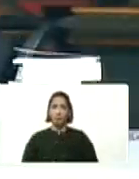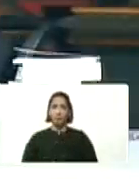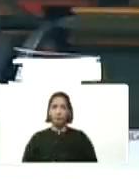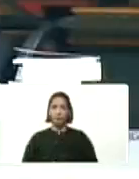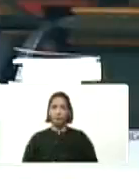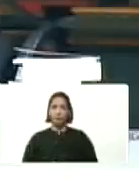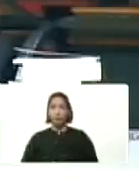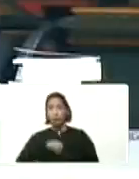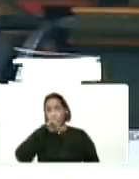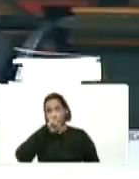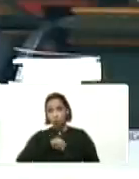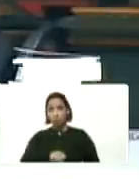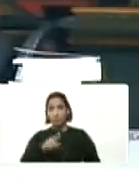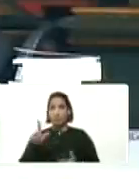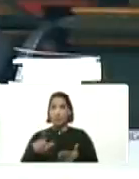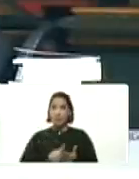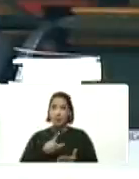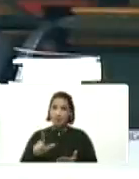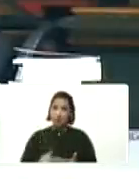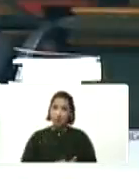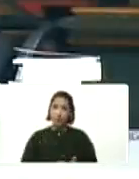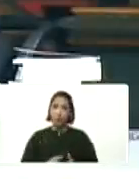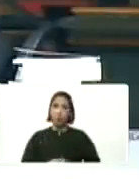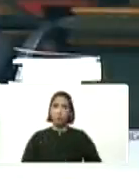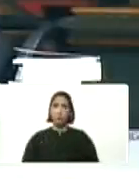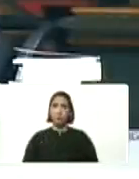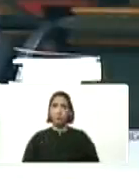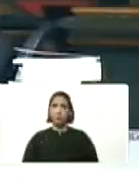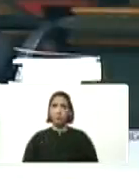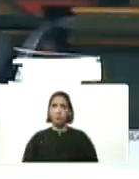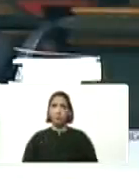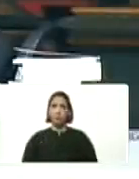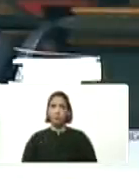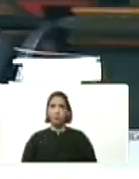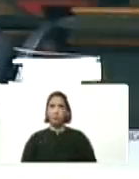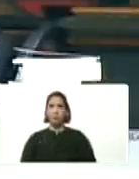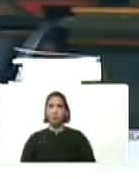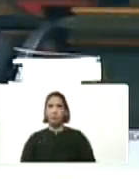me gusta el libro editado. Así es.